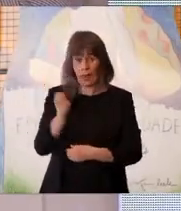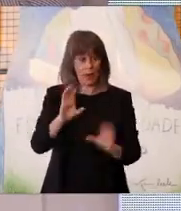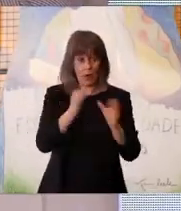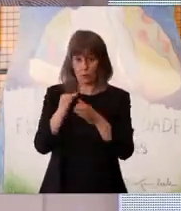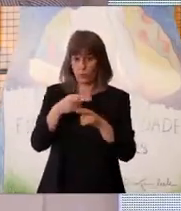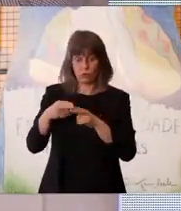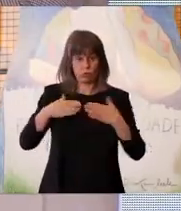partidos